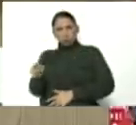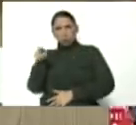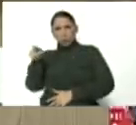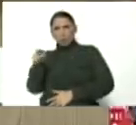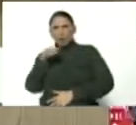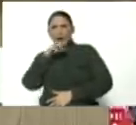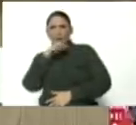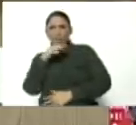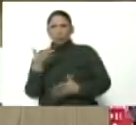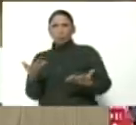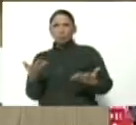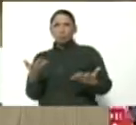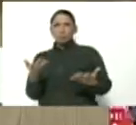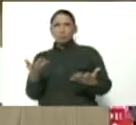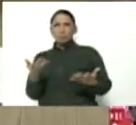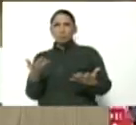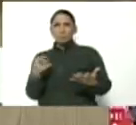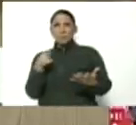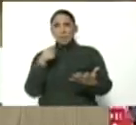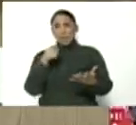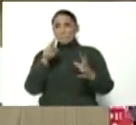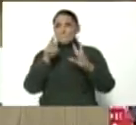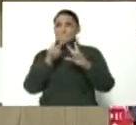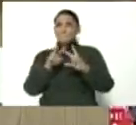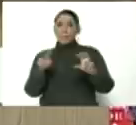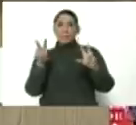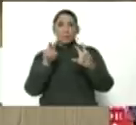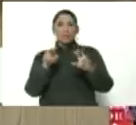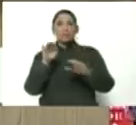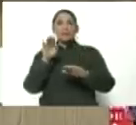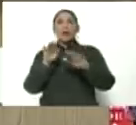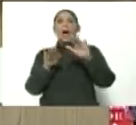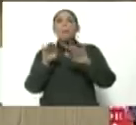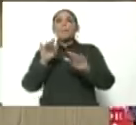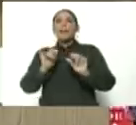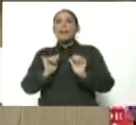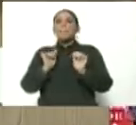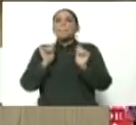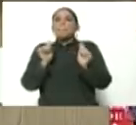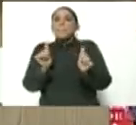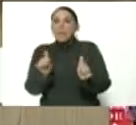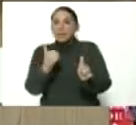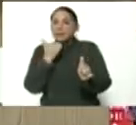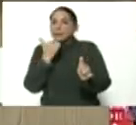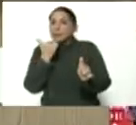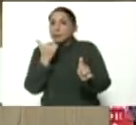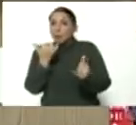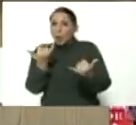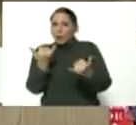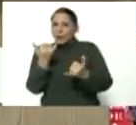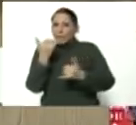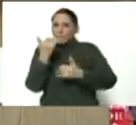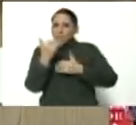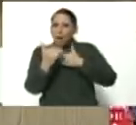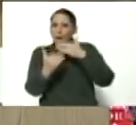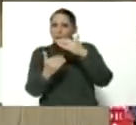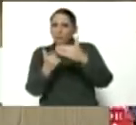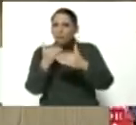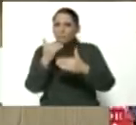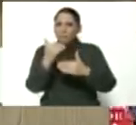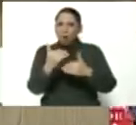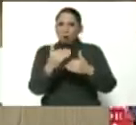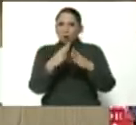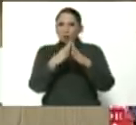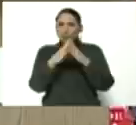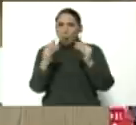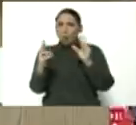hablando? Esta investigación apenas comienza, está en plena evolución y toda